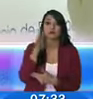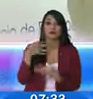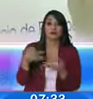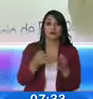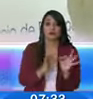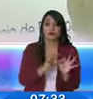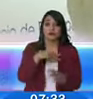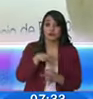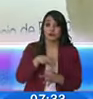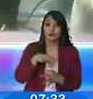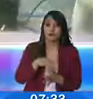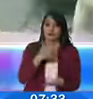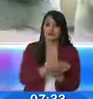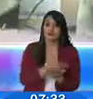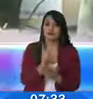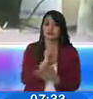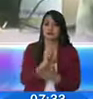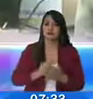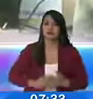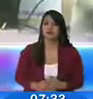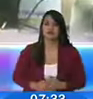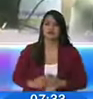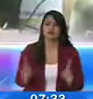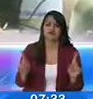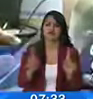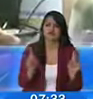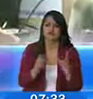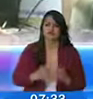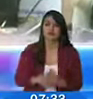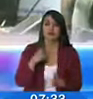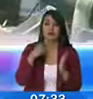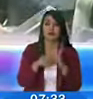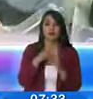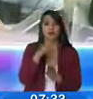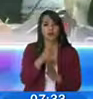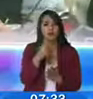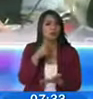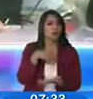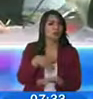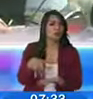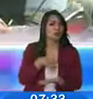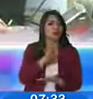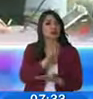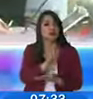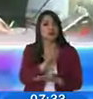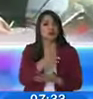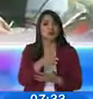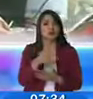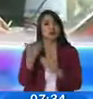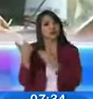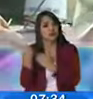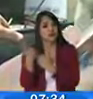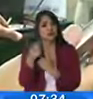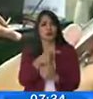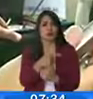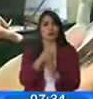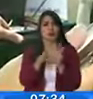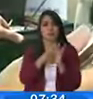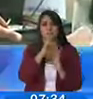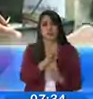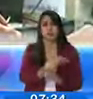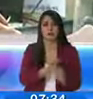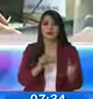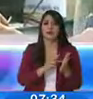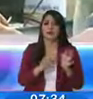febrero y explica por qué. Bajo ningún punto de vista, el hecho de que se tenga cuestionamiento no significa que todos los actos no hayan sido